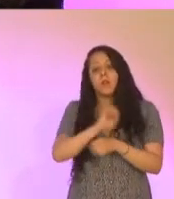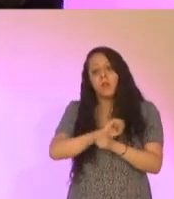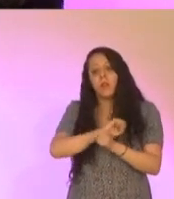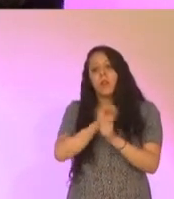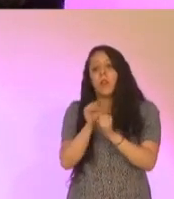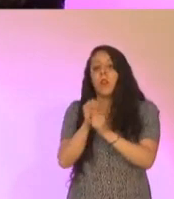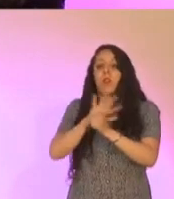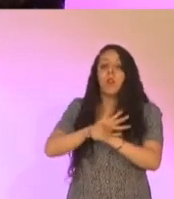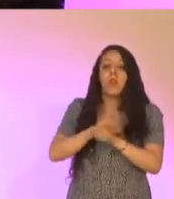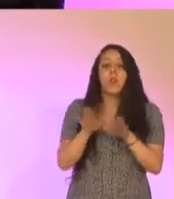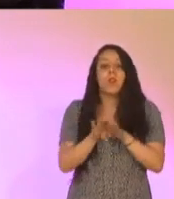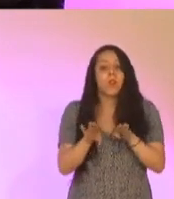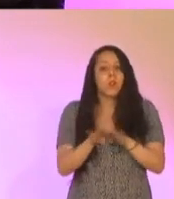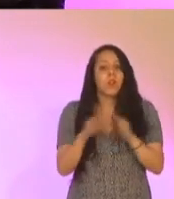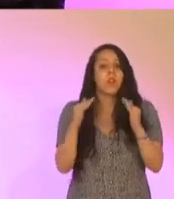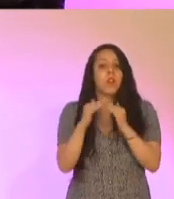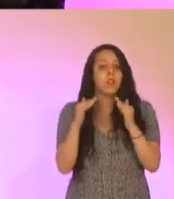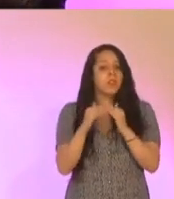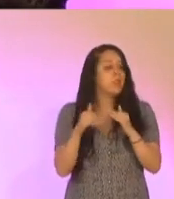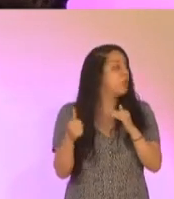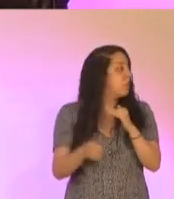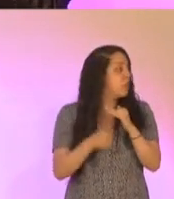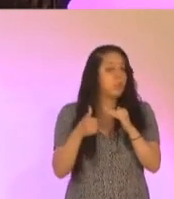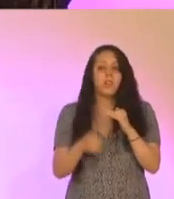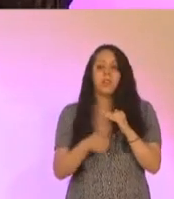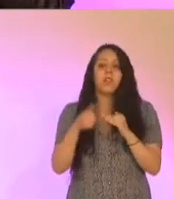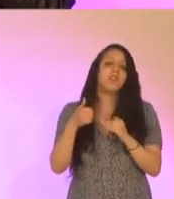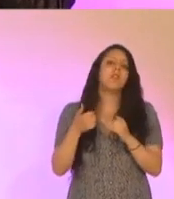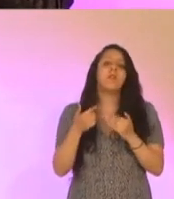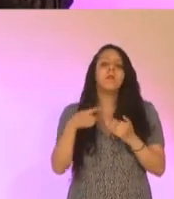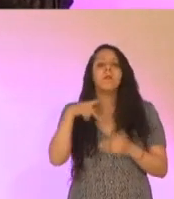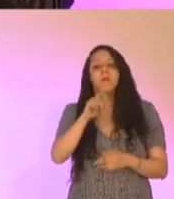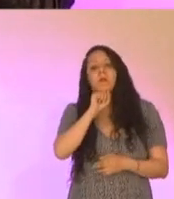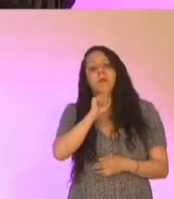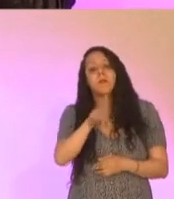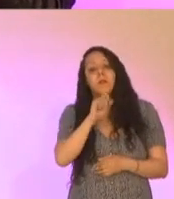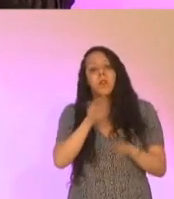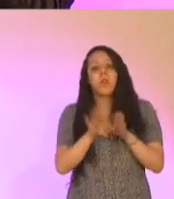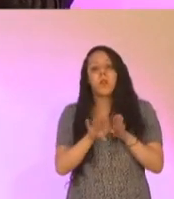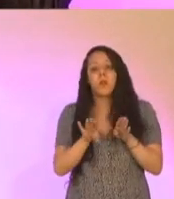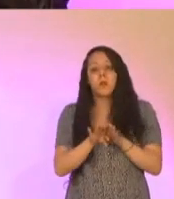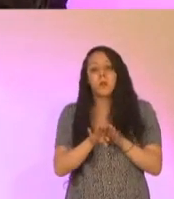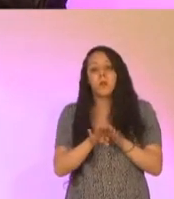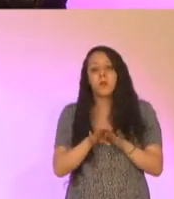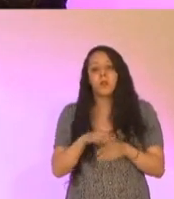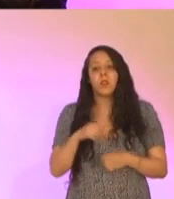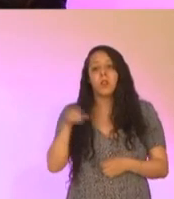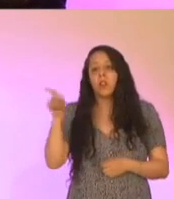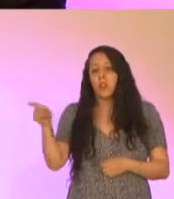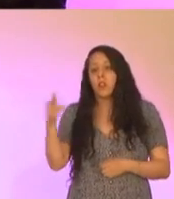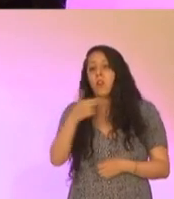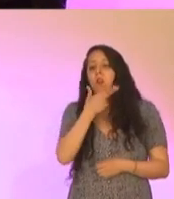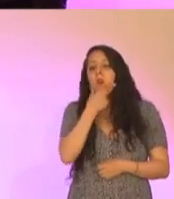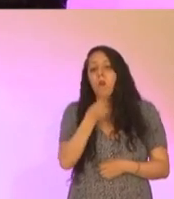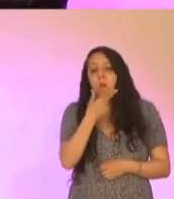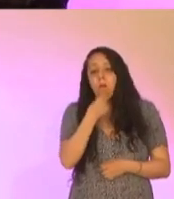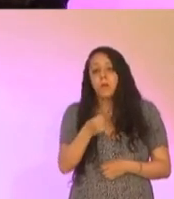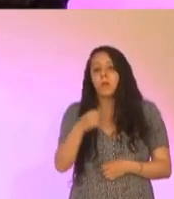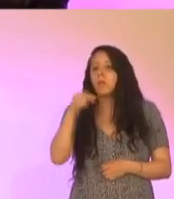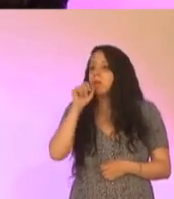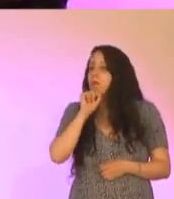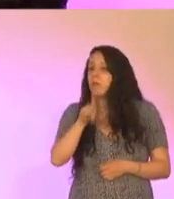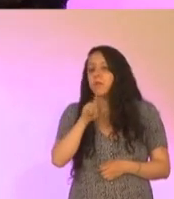eso un encierro no y dan no del caso de lanús también su crónica habla del encierro aunque